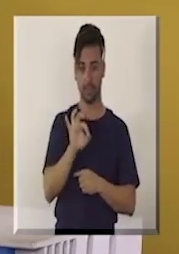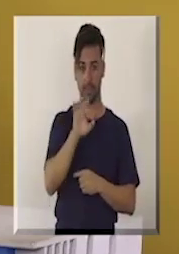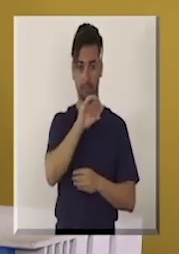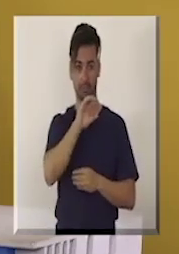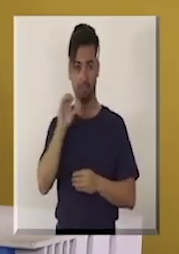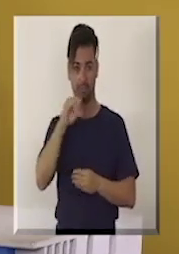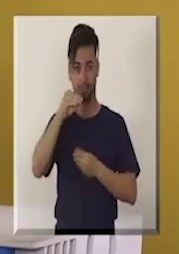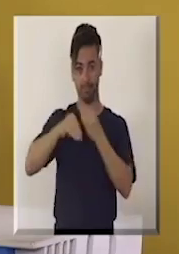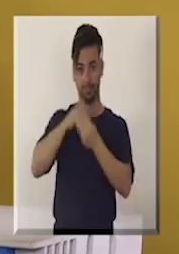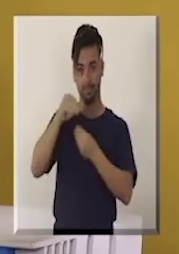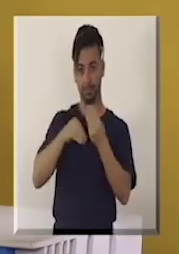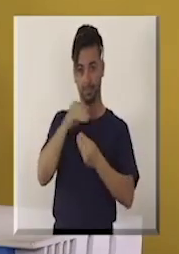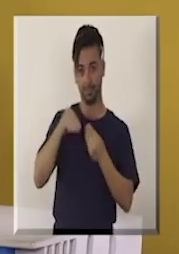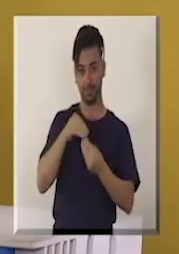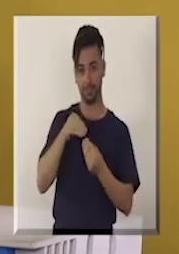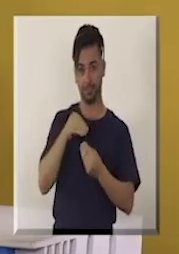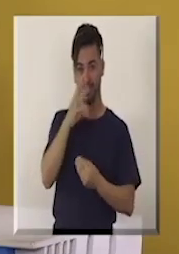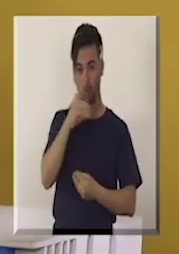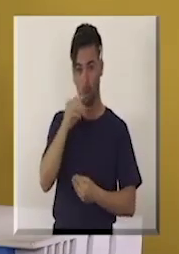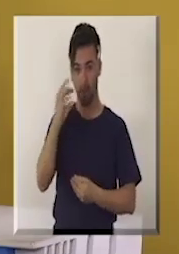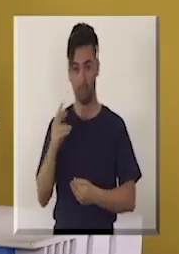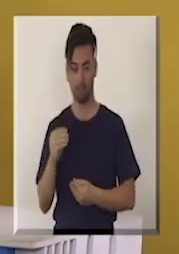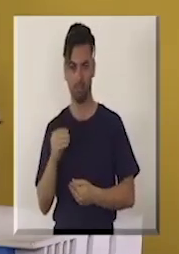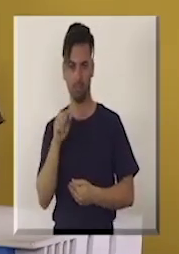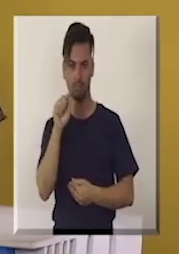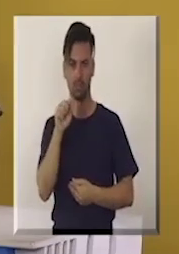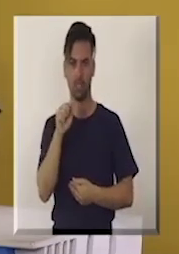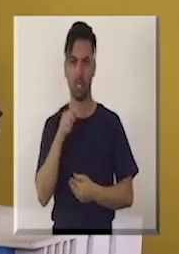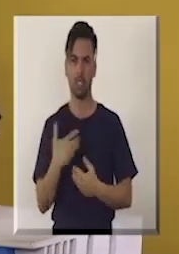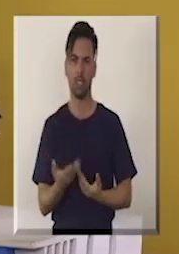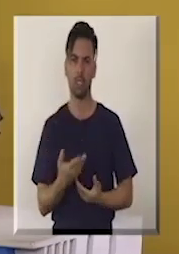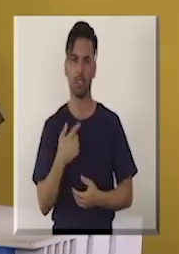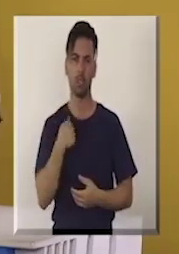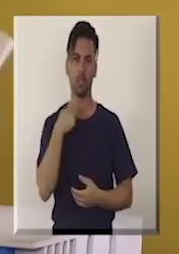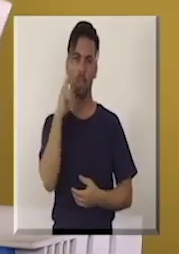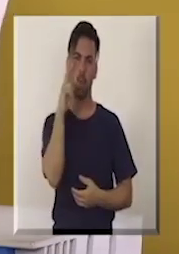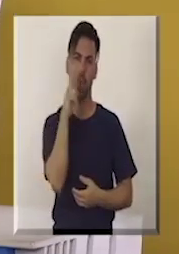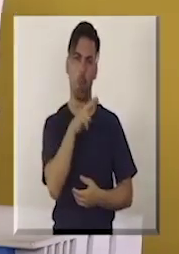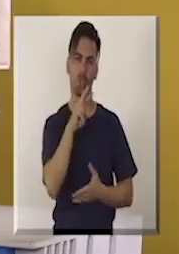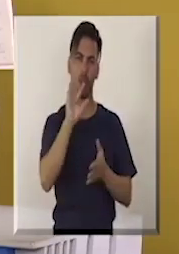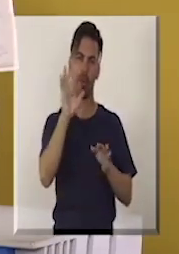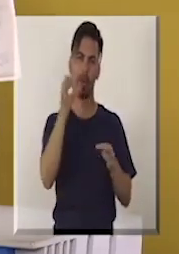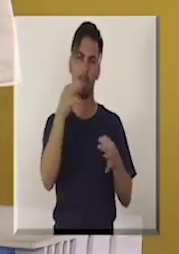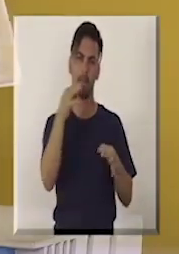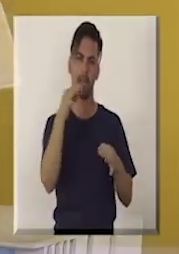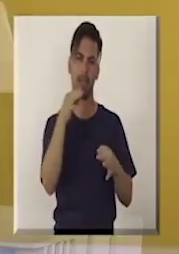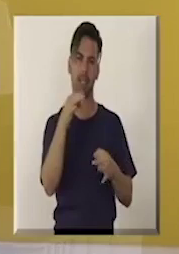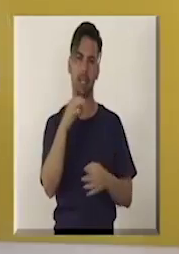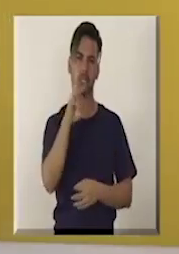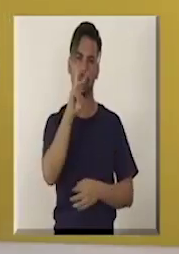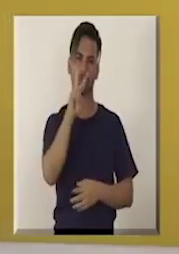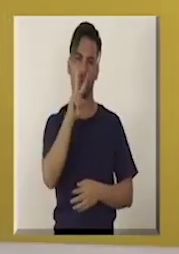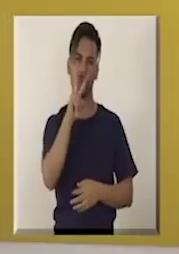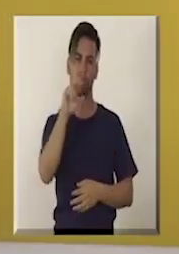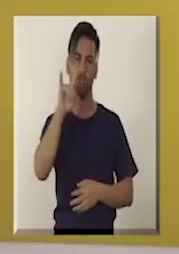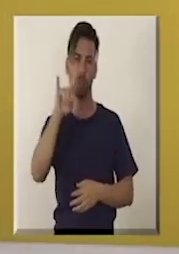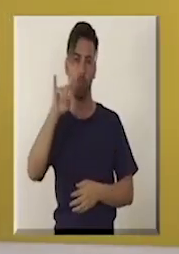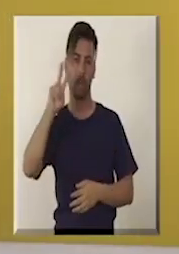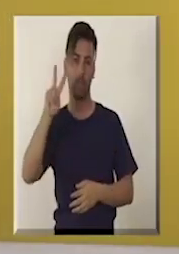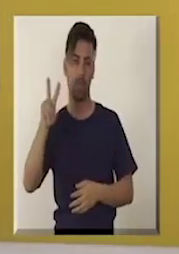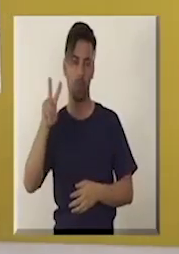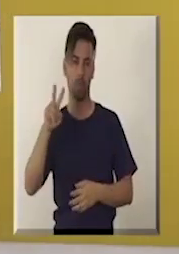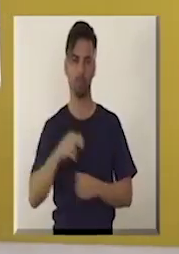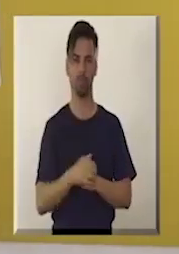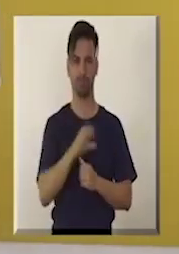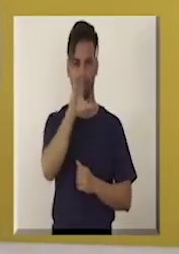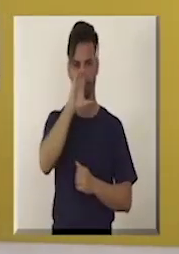392. Observa bien, lo tienes en un recuadro. En un recuadro, en la página